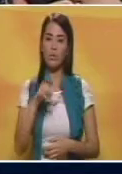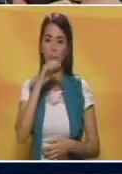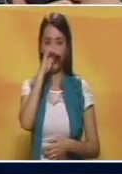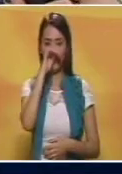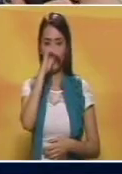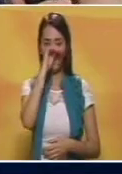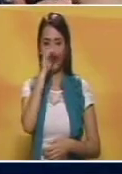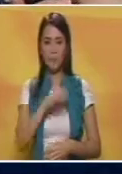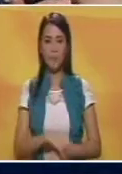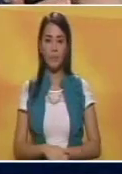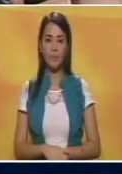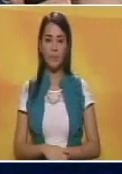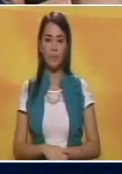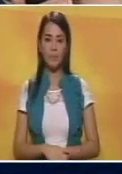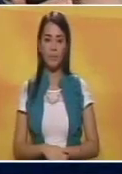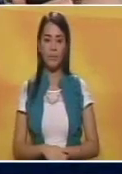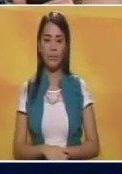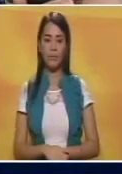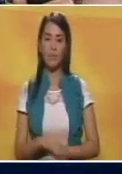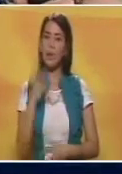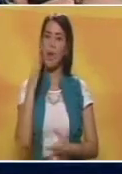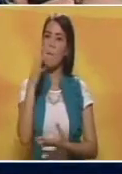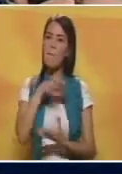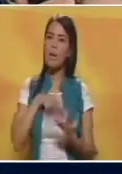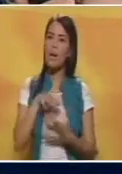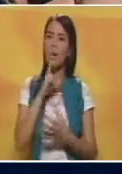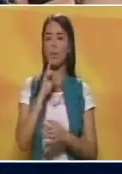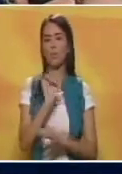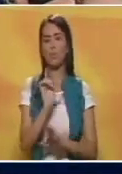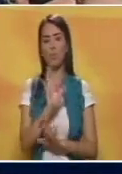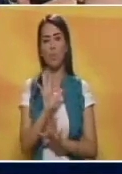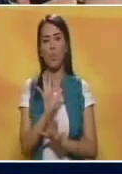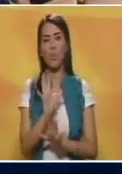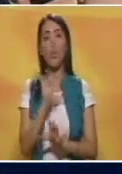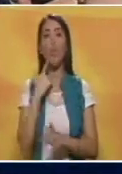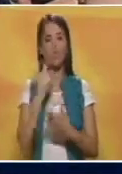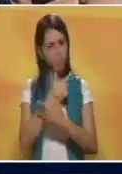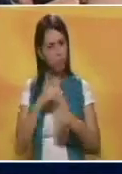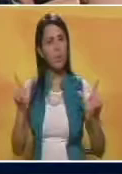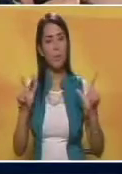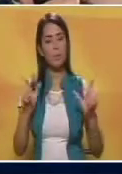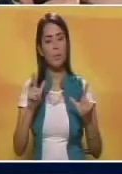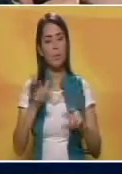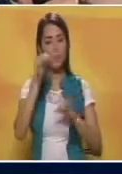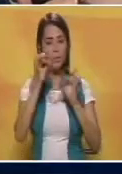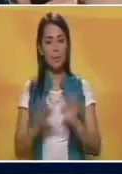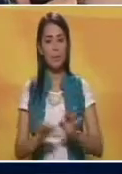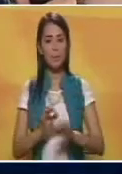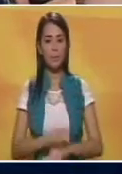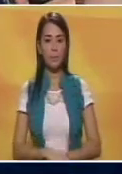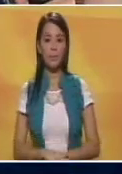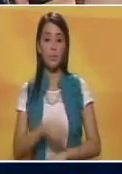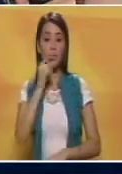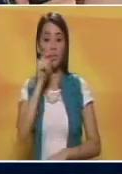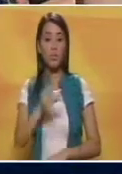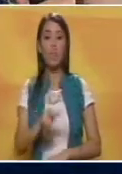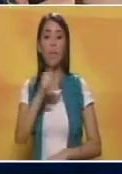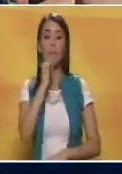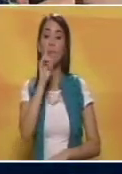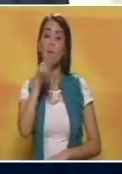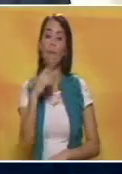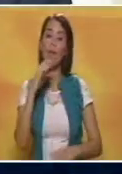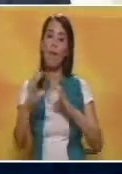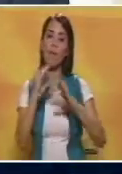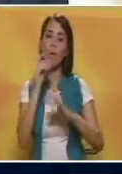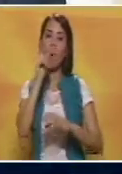con medida no deben estar acá los barrotes deben tener libertad plena el legislador informó que también habló